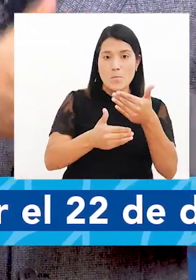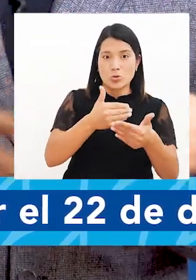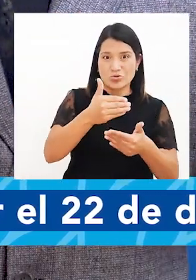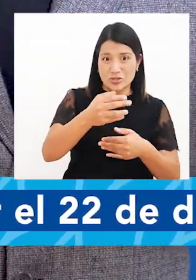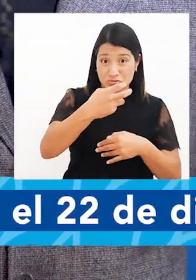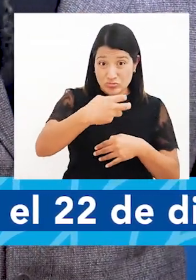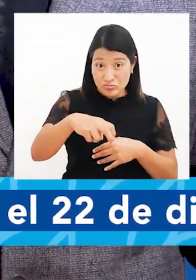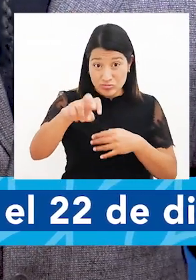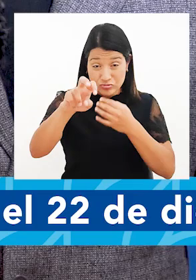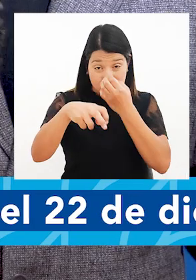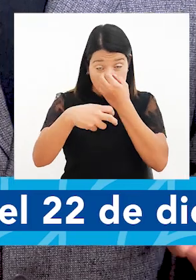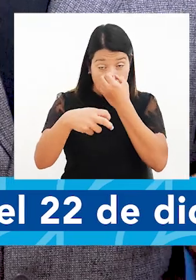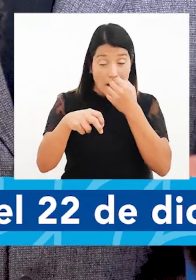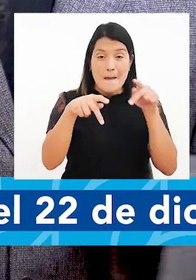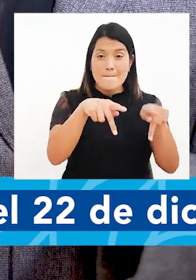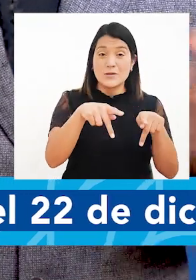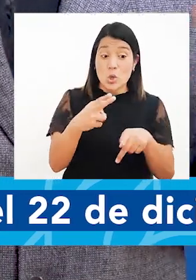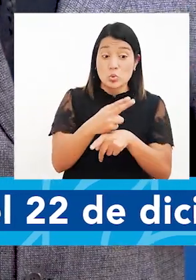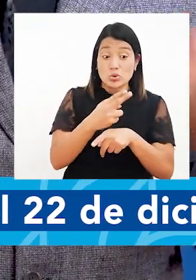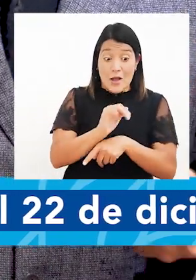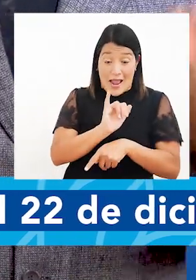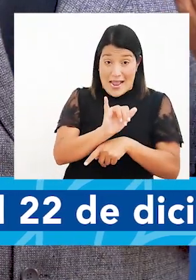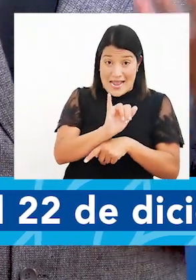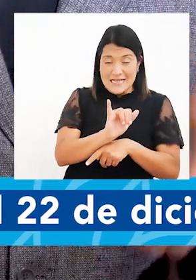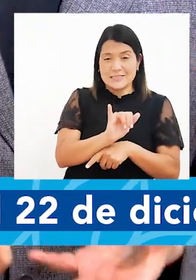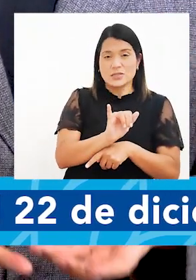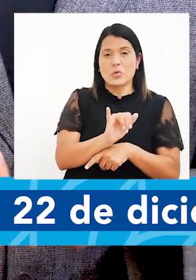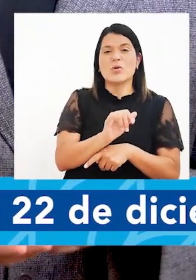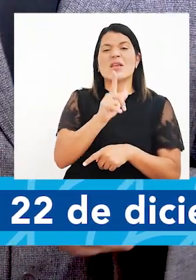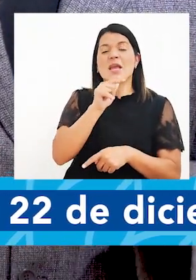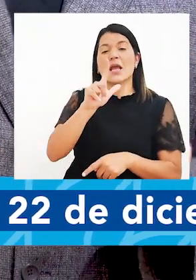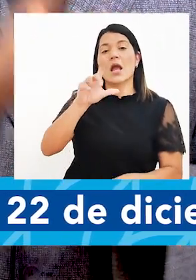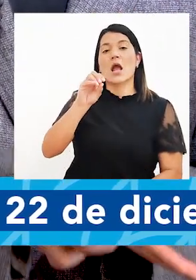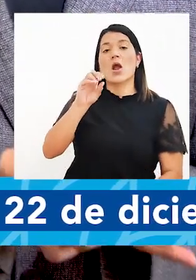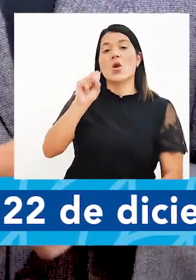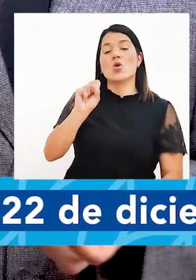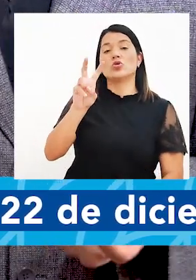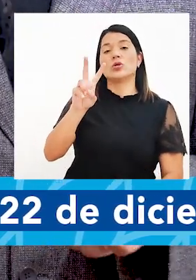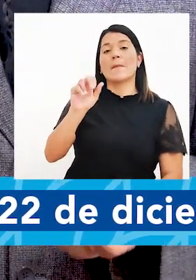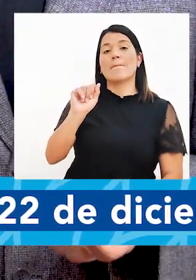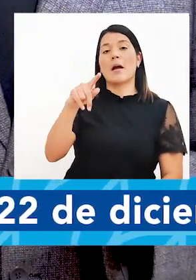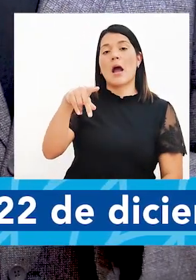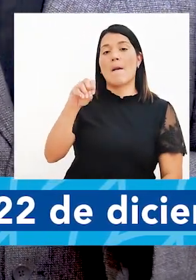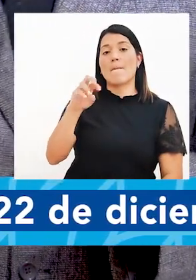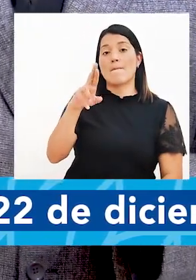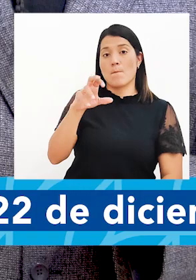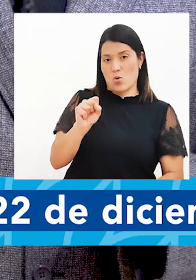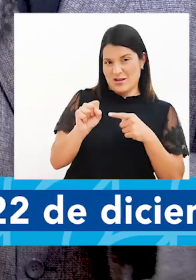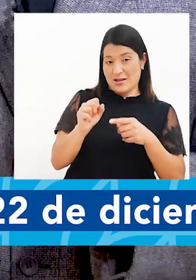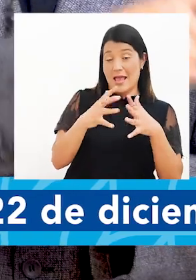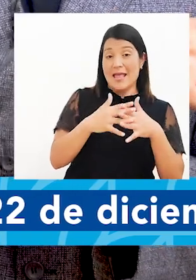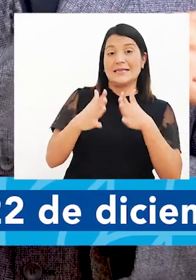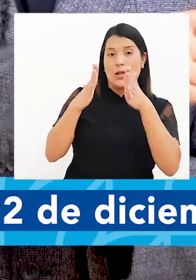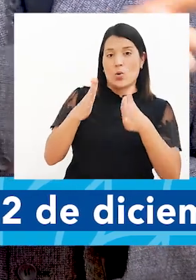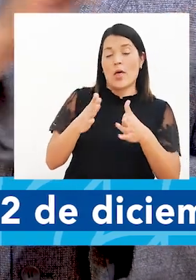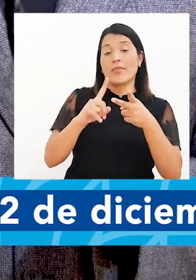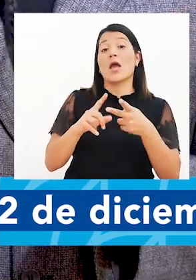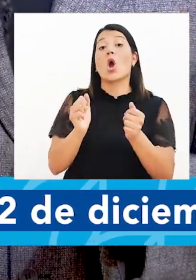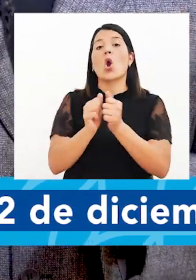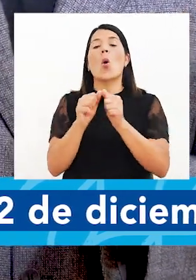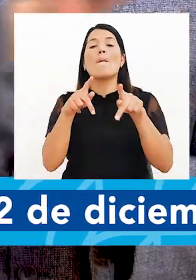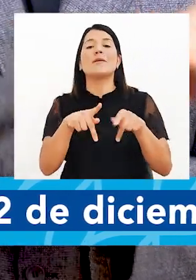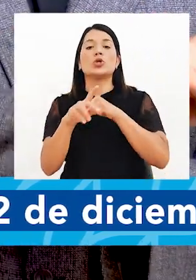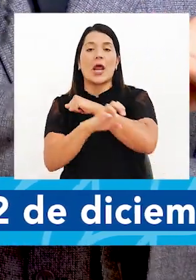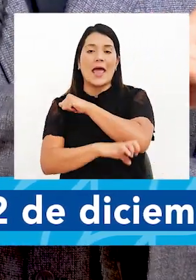que transitaban por ahí, valga la redundancia, eran los vapores estadounidenses con migrantes desde el